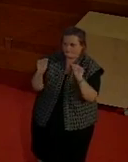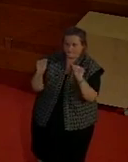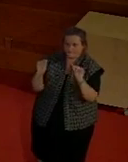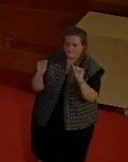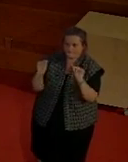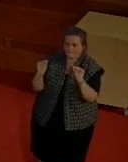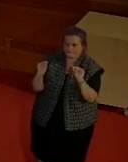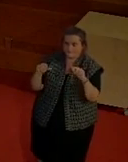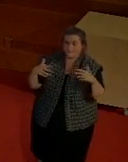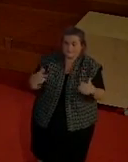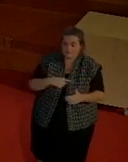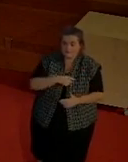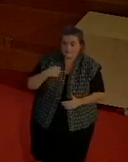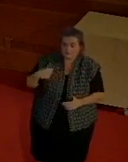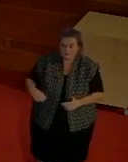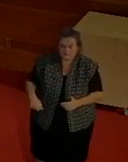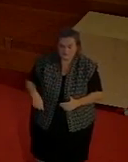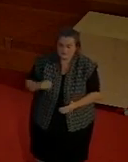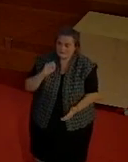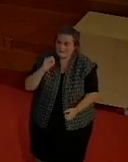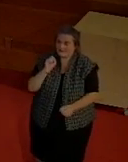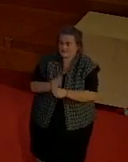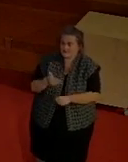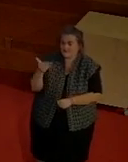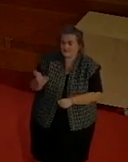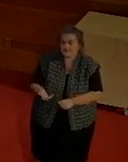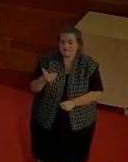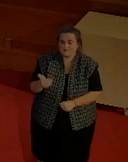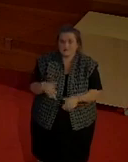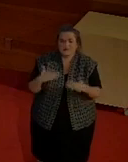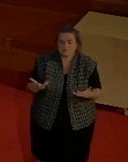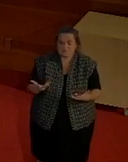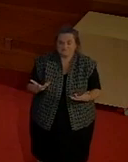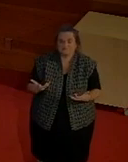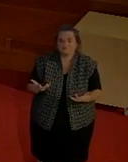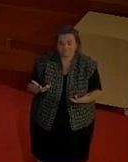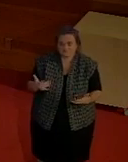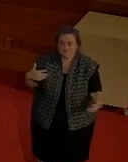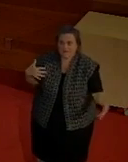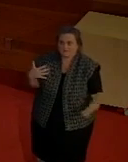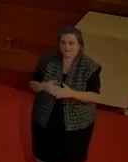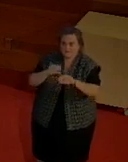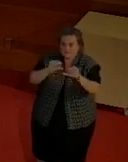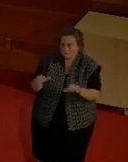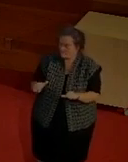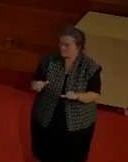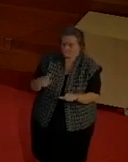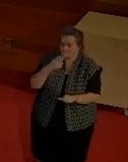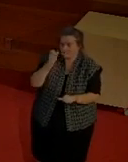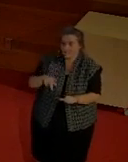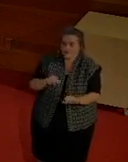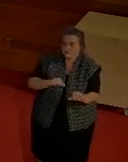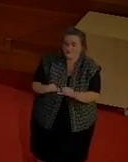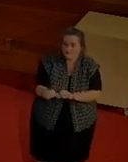gran reto en el que está China ahora mismo es Y ahora cómo lo hacemos si ya no nos vale el modelo Cómo se ha